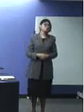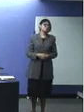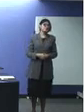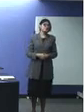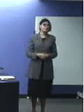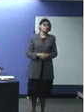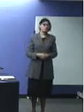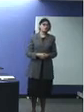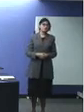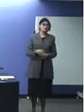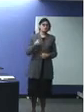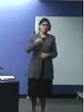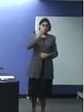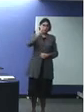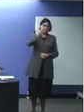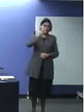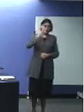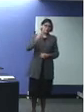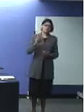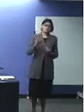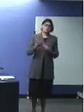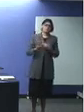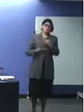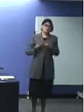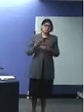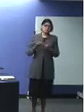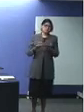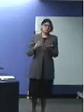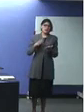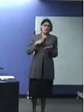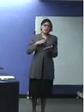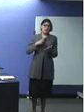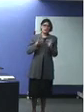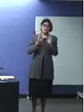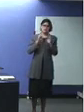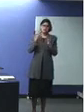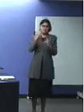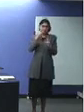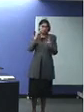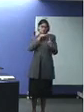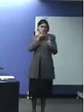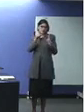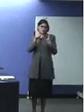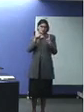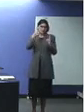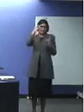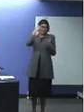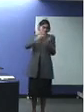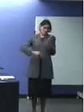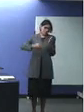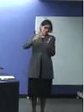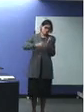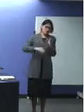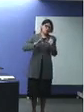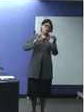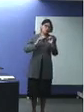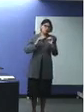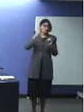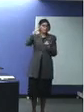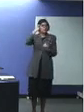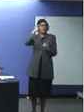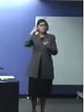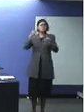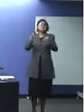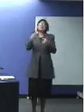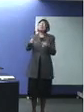vi que a grandes rasgos hay una forma de mirar que es desde el déficit y una forma de mirar desde la diferencia.